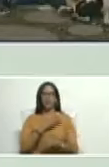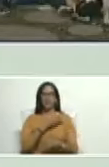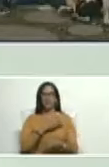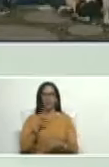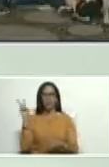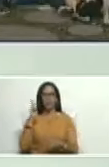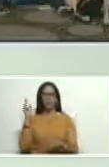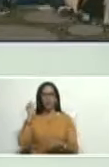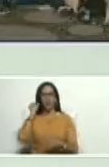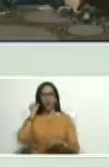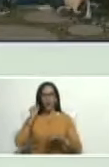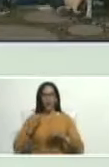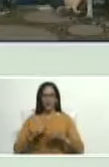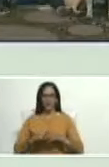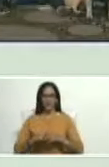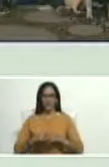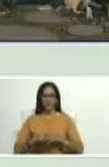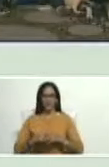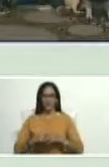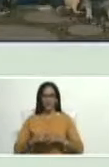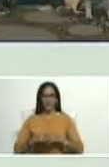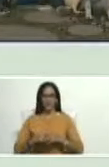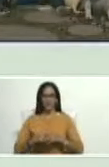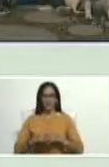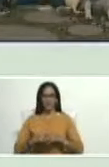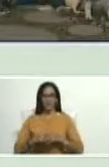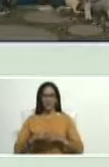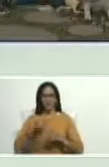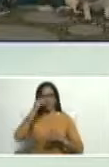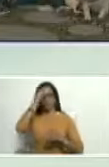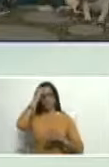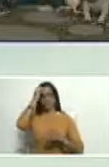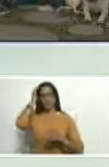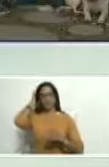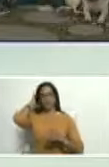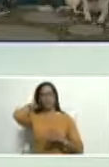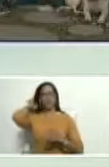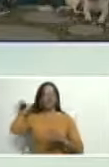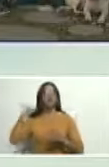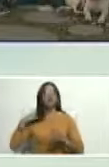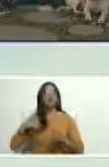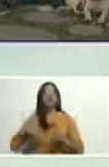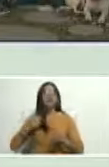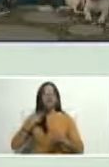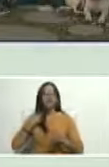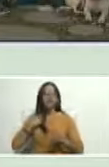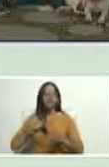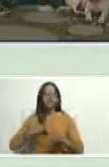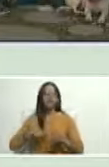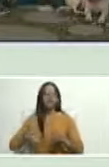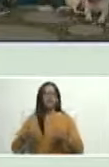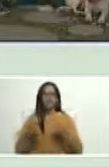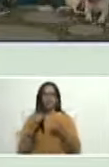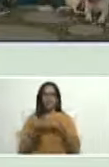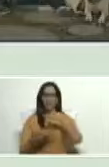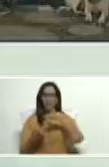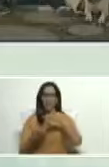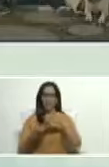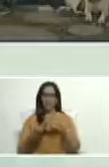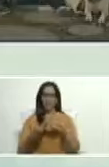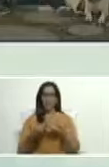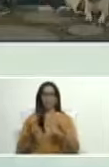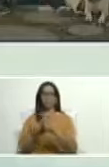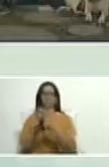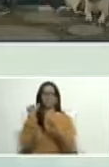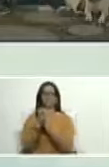Mujer. Se trata del vértice ecologista y animalista. ¡Adelante,